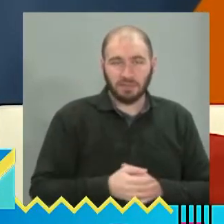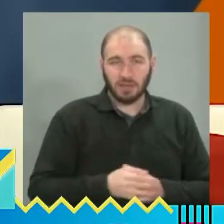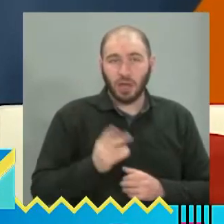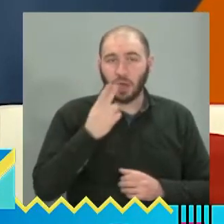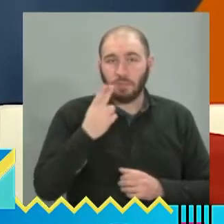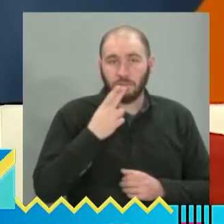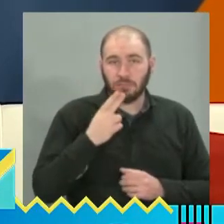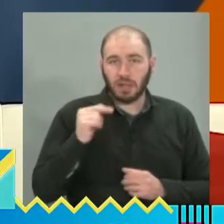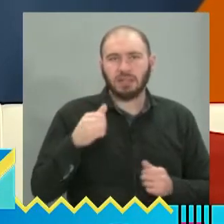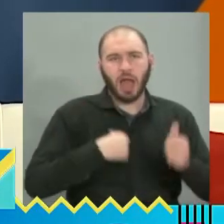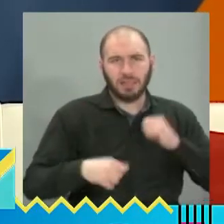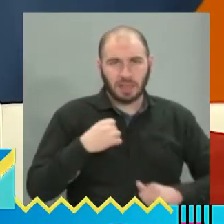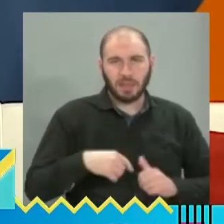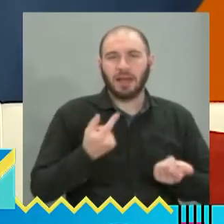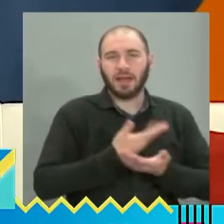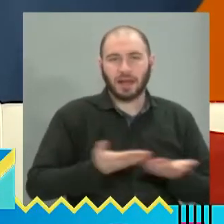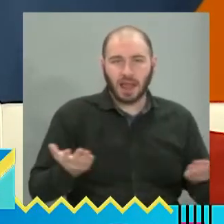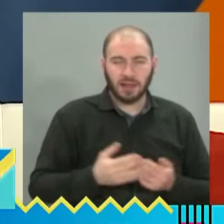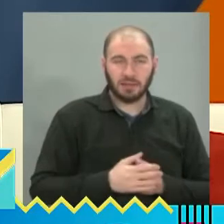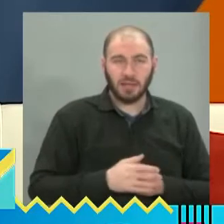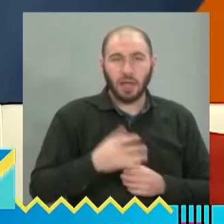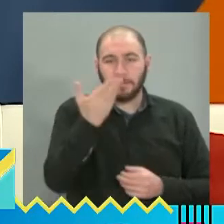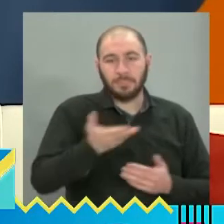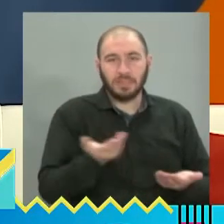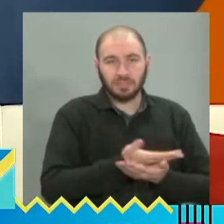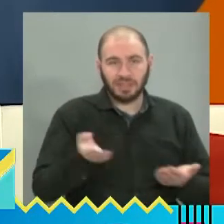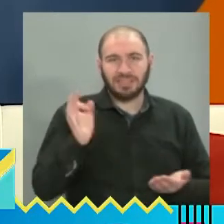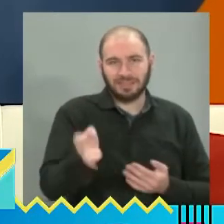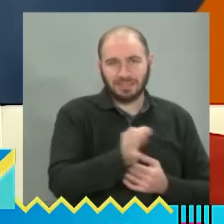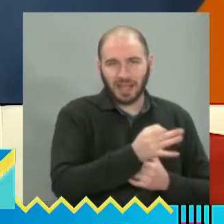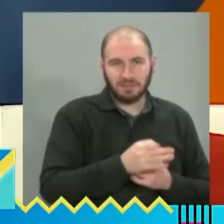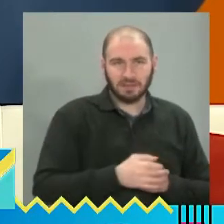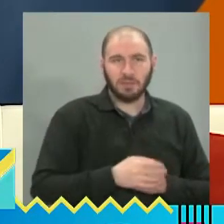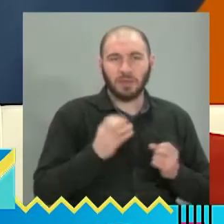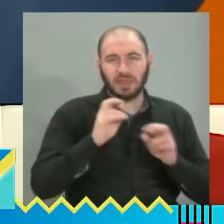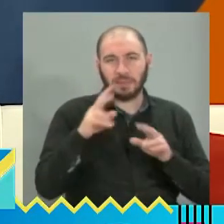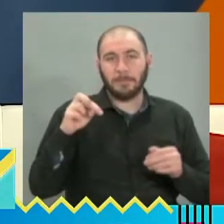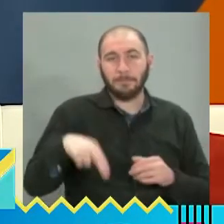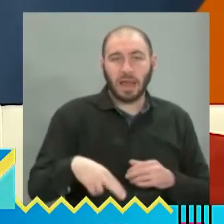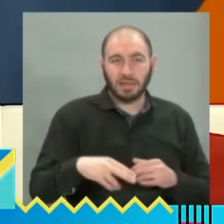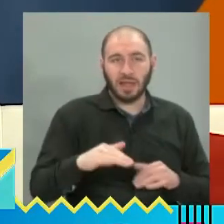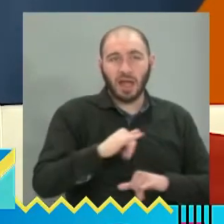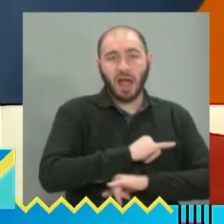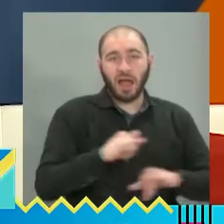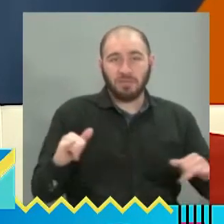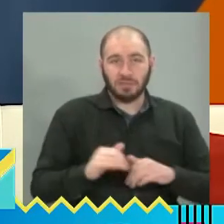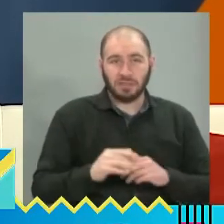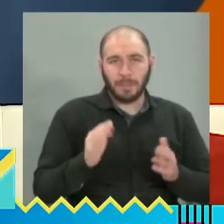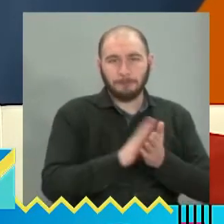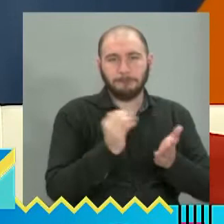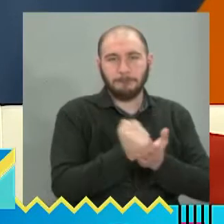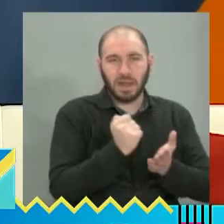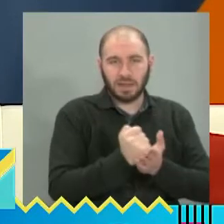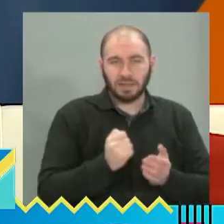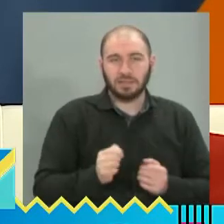que fumar hace daño. En general, la población ya sabe, por esto de las políticas de avisar en la etiqueta